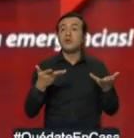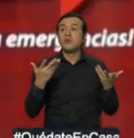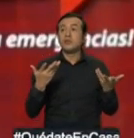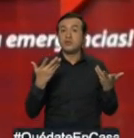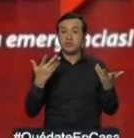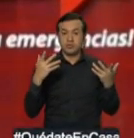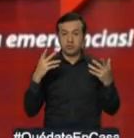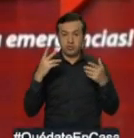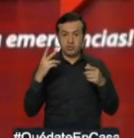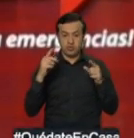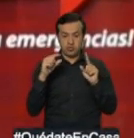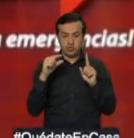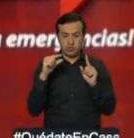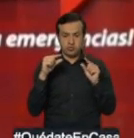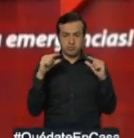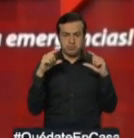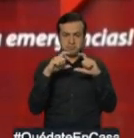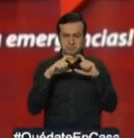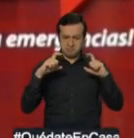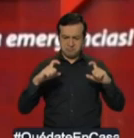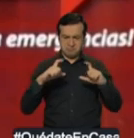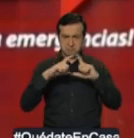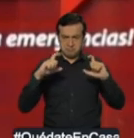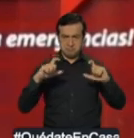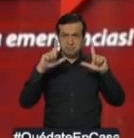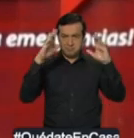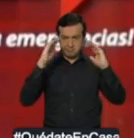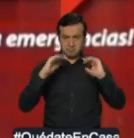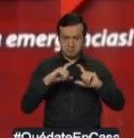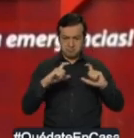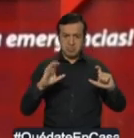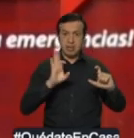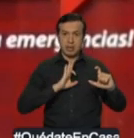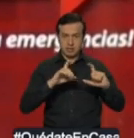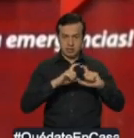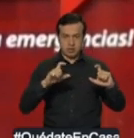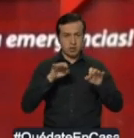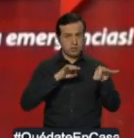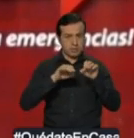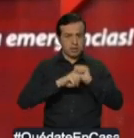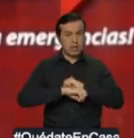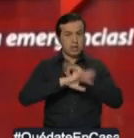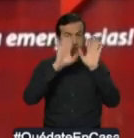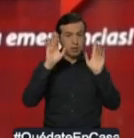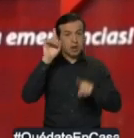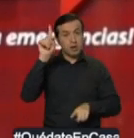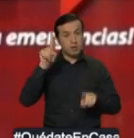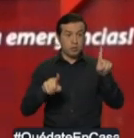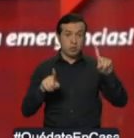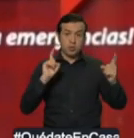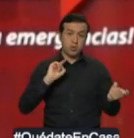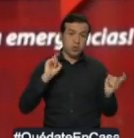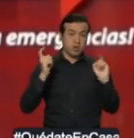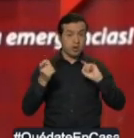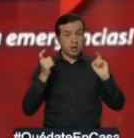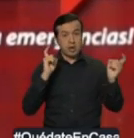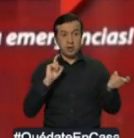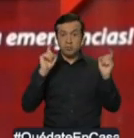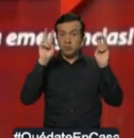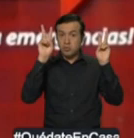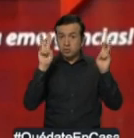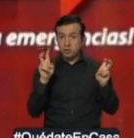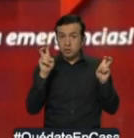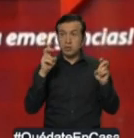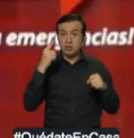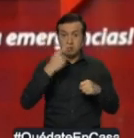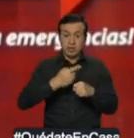nota técnica una nota técnica que ayuda a aclarar que algunos días cambian los datos en relación con